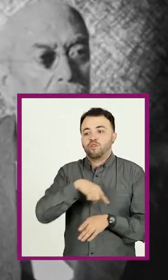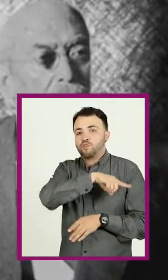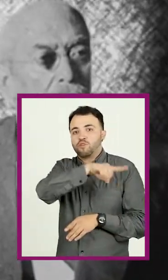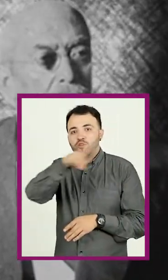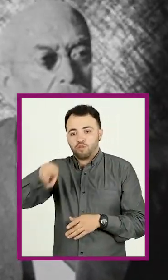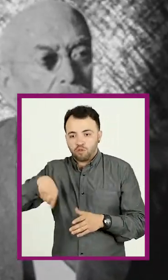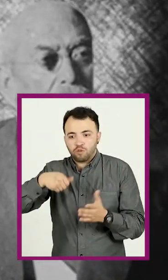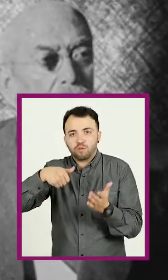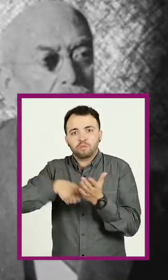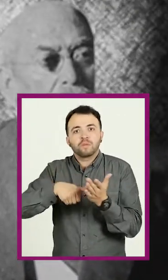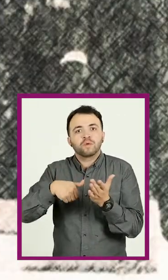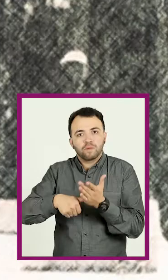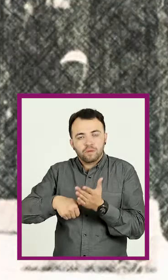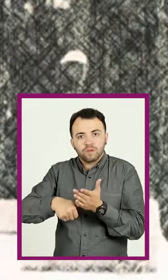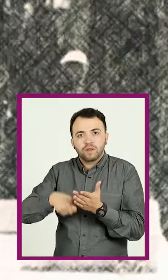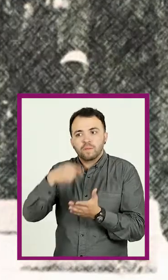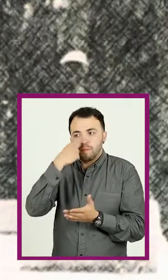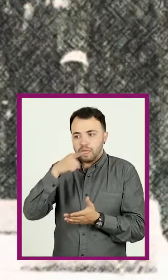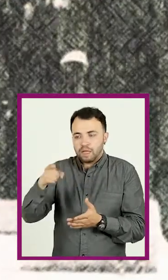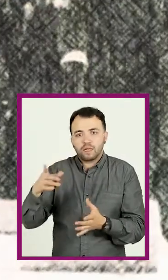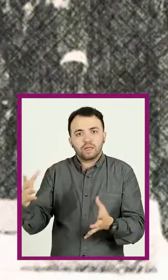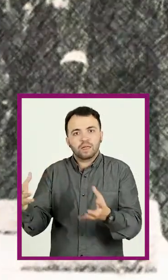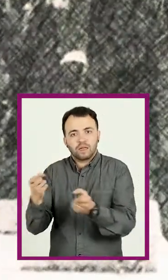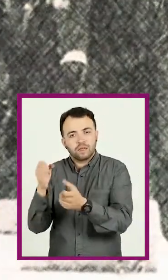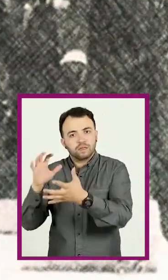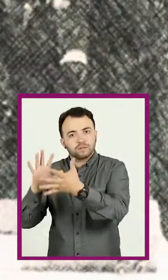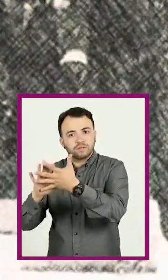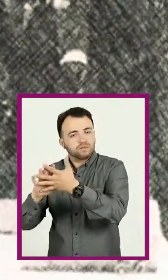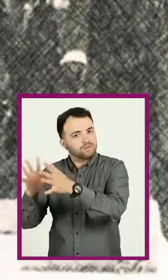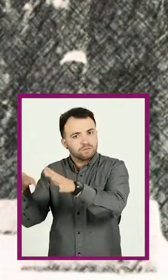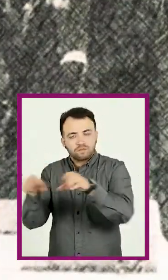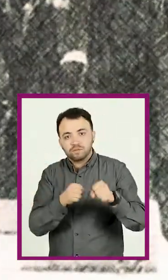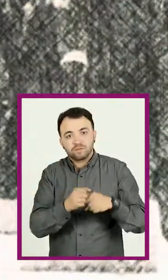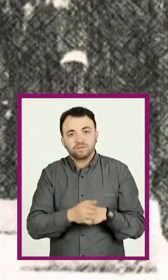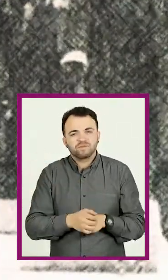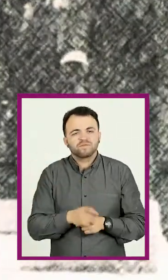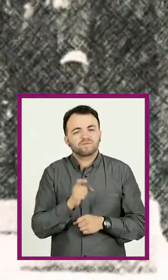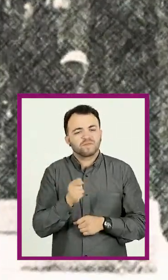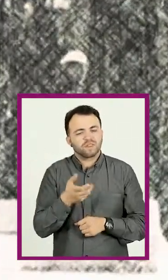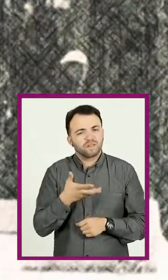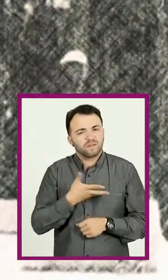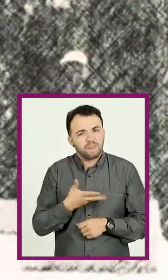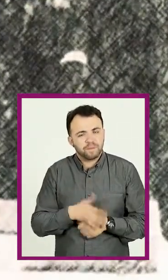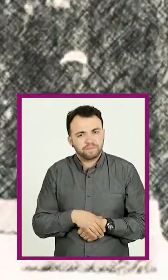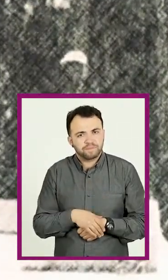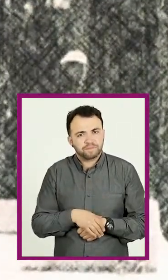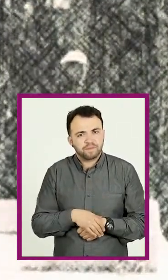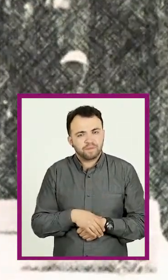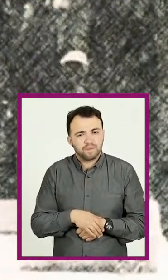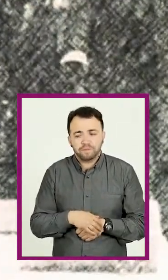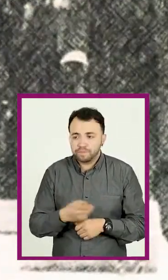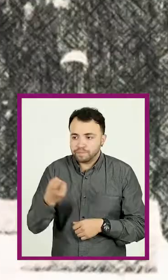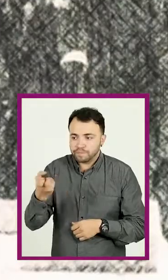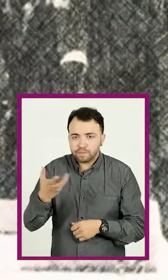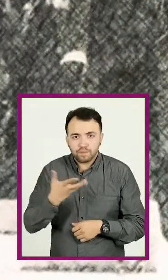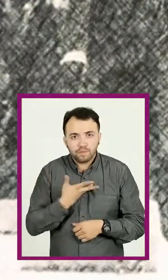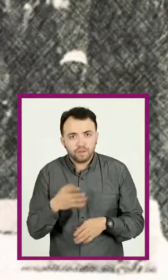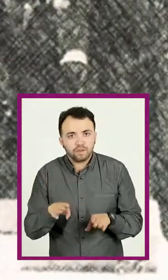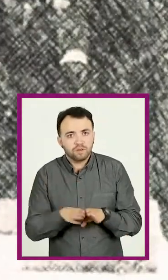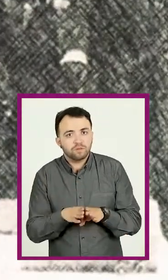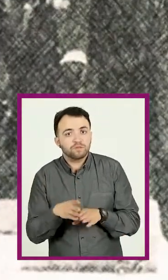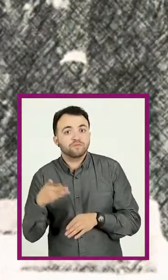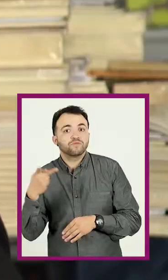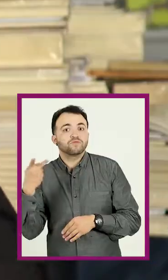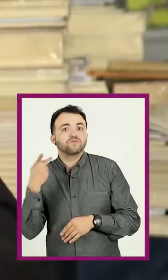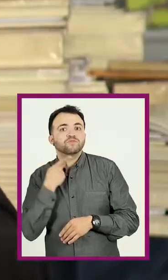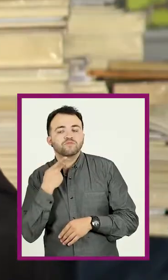democrático que había impulsado Madero, ¿no? ¿Qué es lo que tenemos ahí? Mientras tenemos a un político